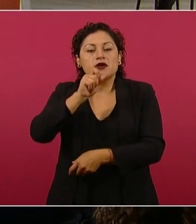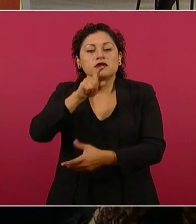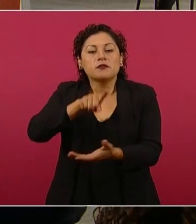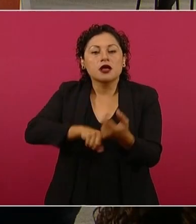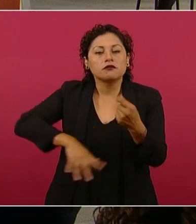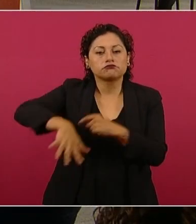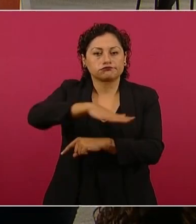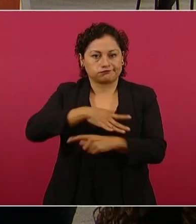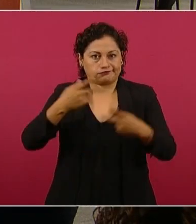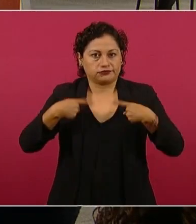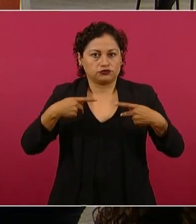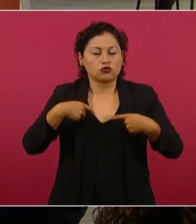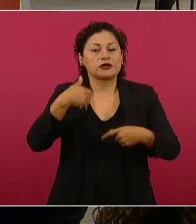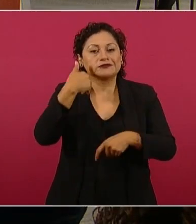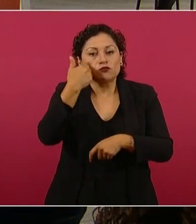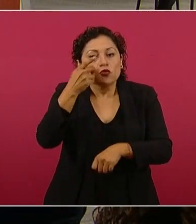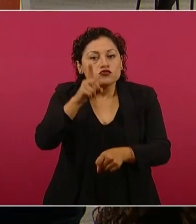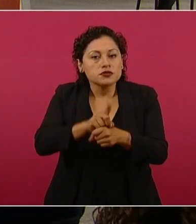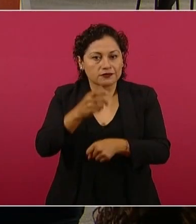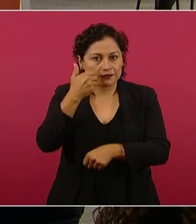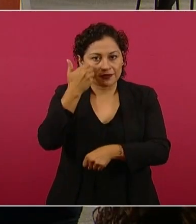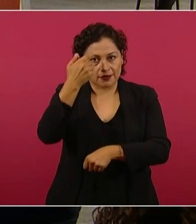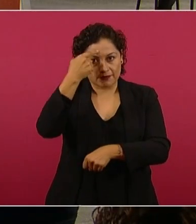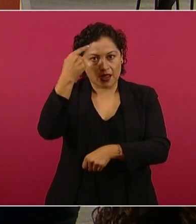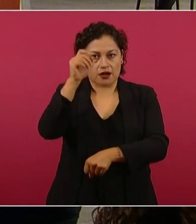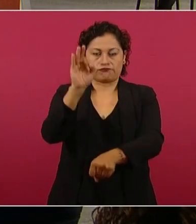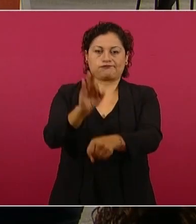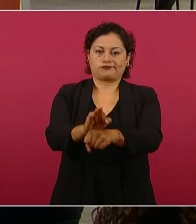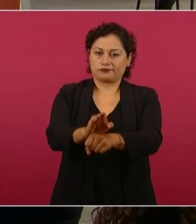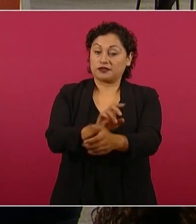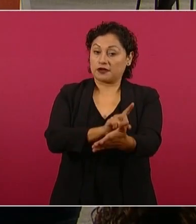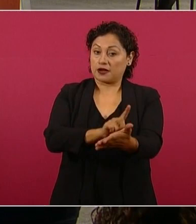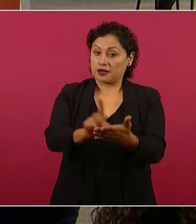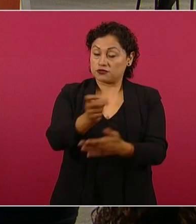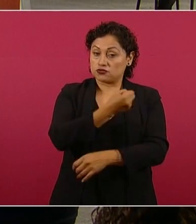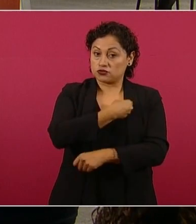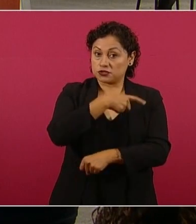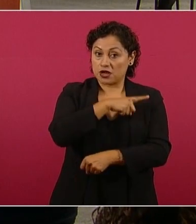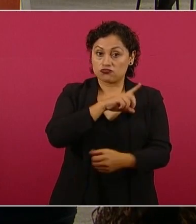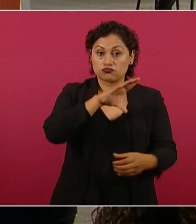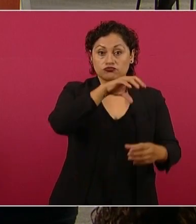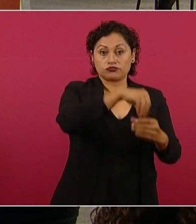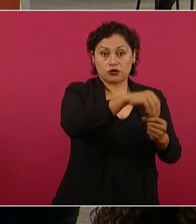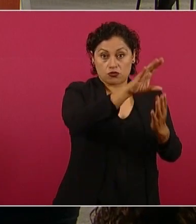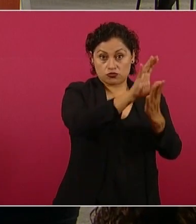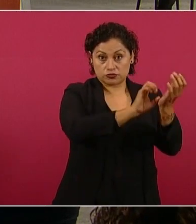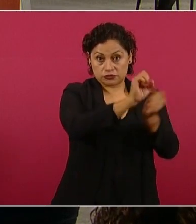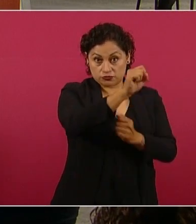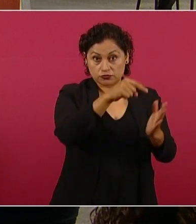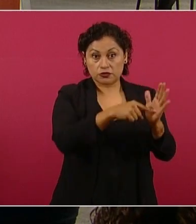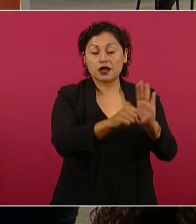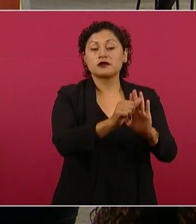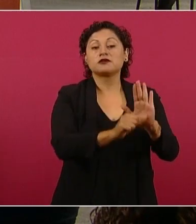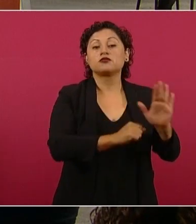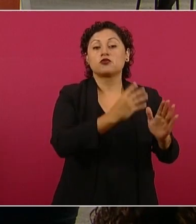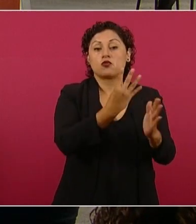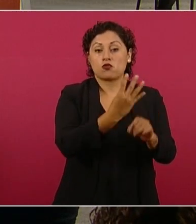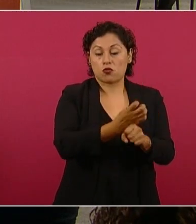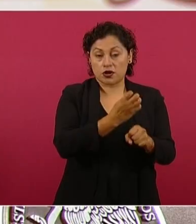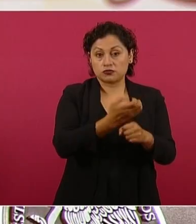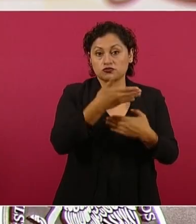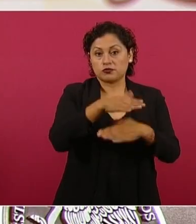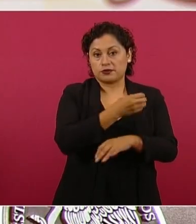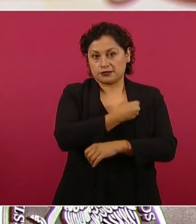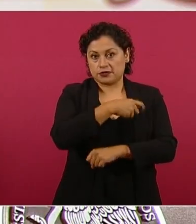mucha convicción para hacer valer el derecho constitucional, del cuarto constitucional, el derecho a la salud. Ya